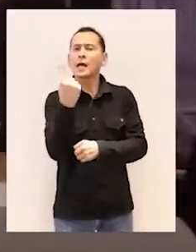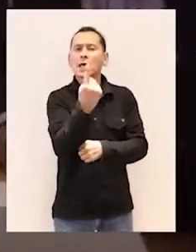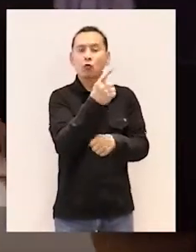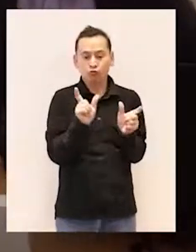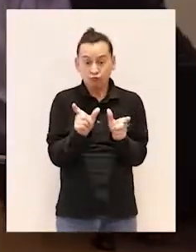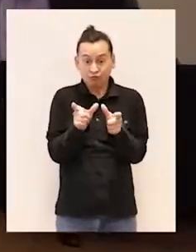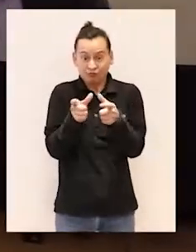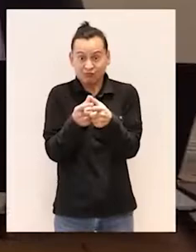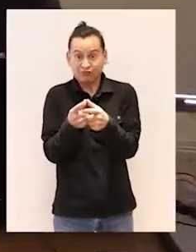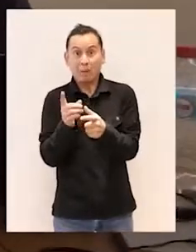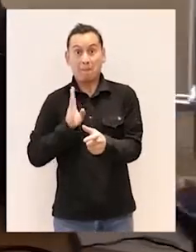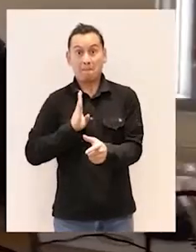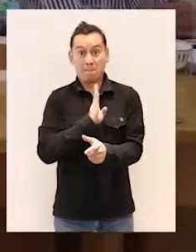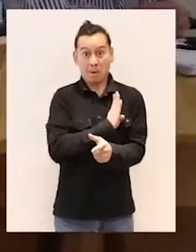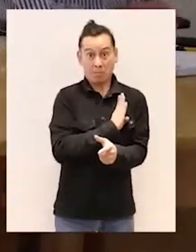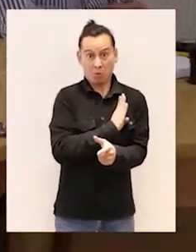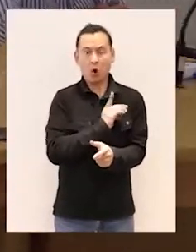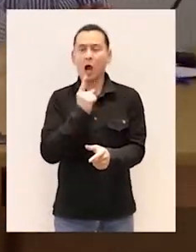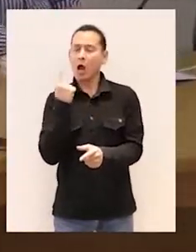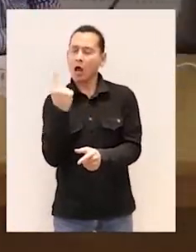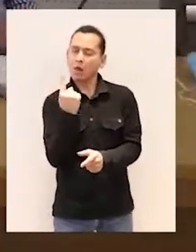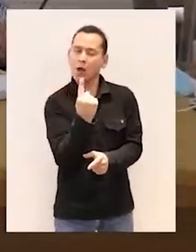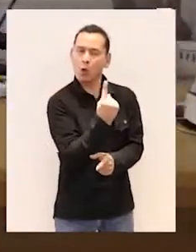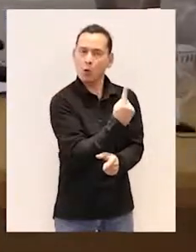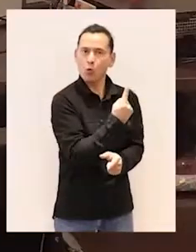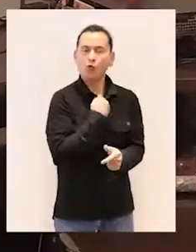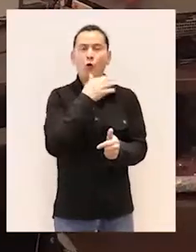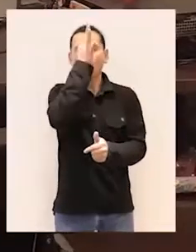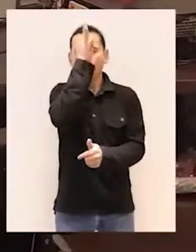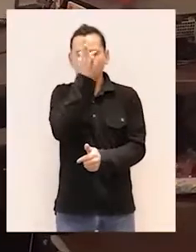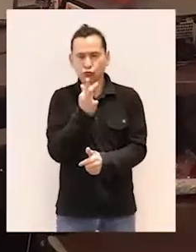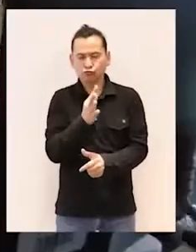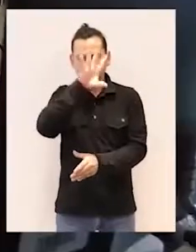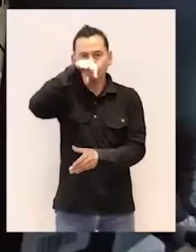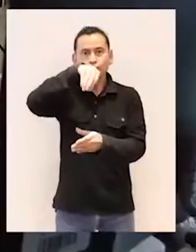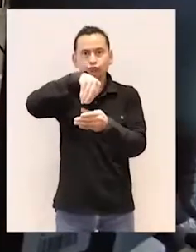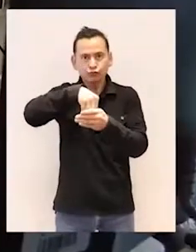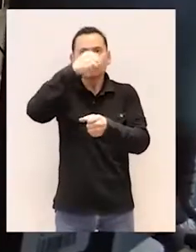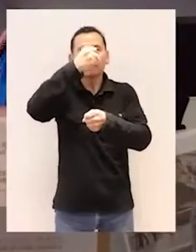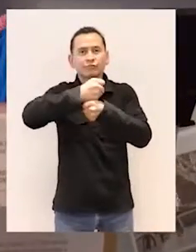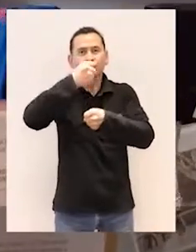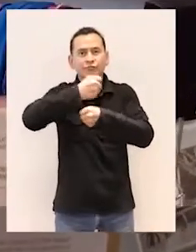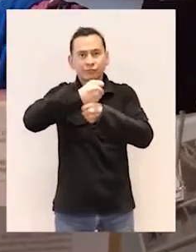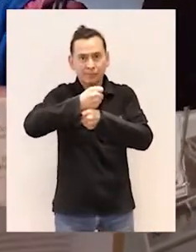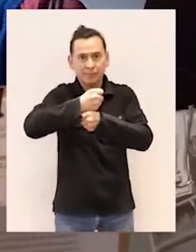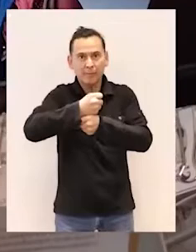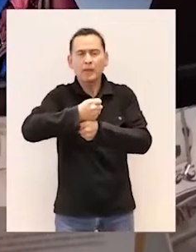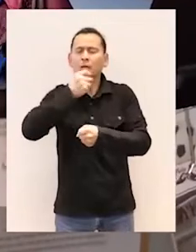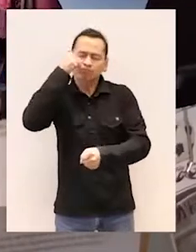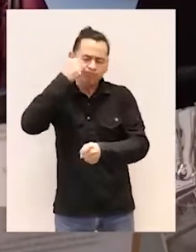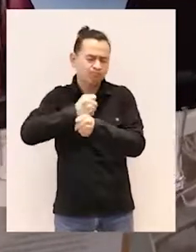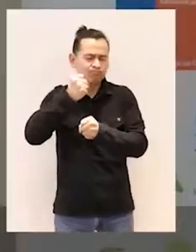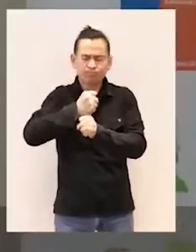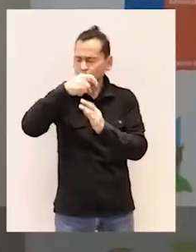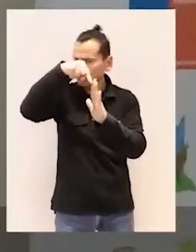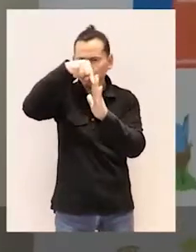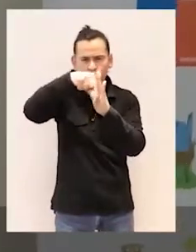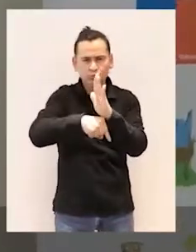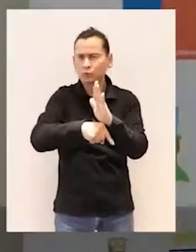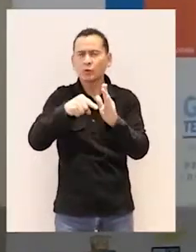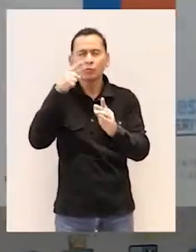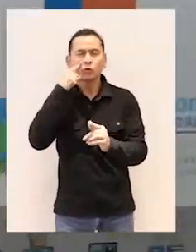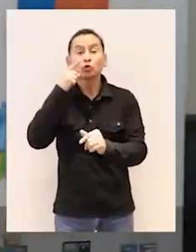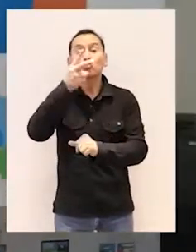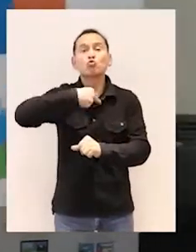Cada uno de los consejeros y consejeras regionales, cada una de los y las funcionarias que trabajan en el gobierno regional, que trabajan